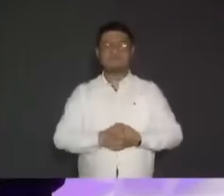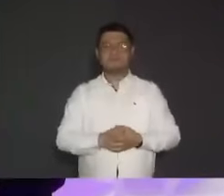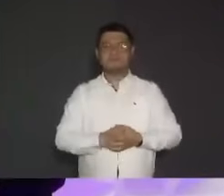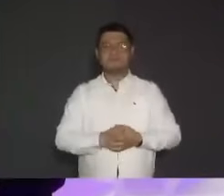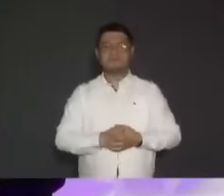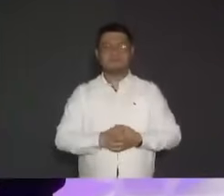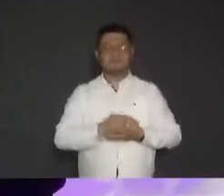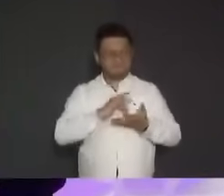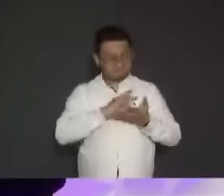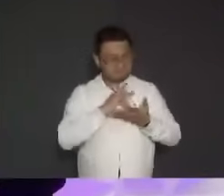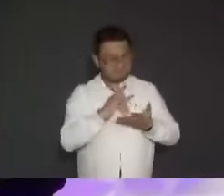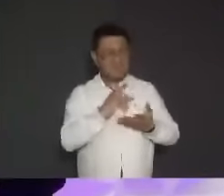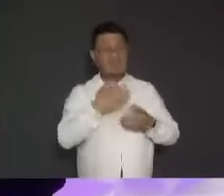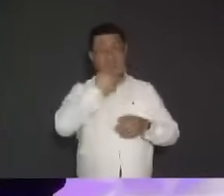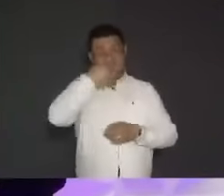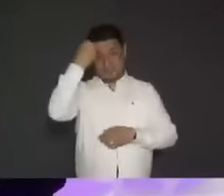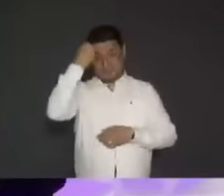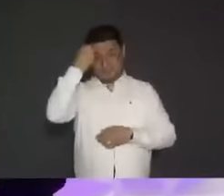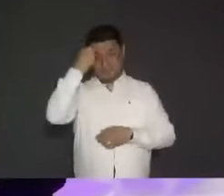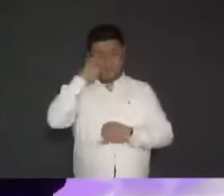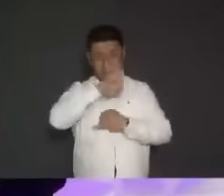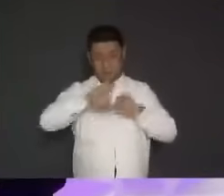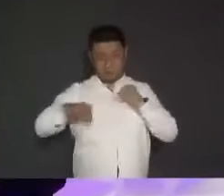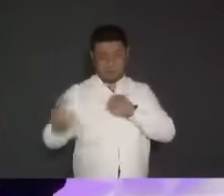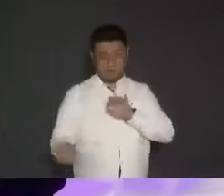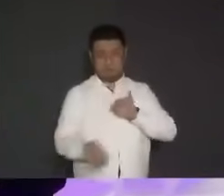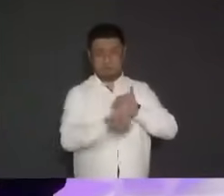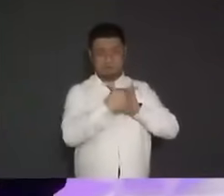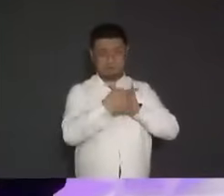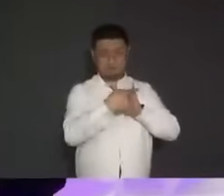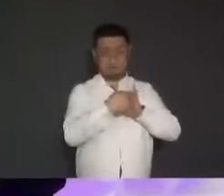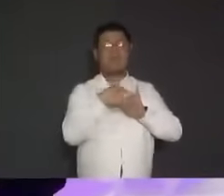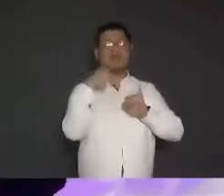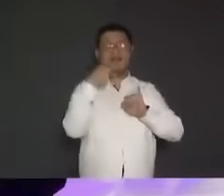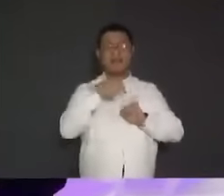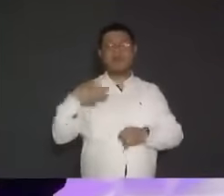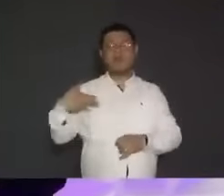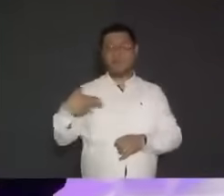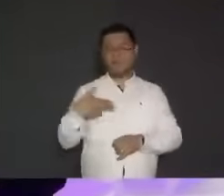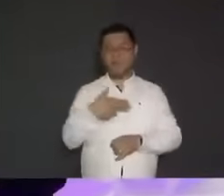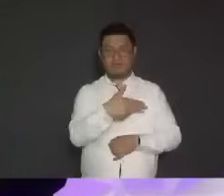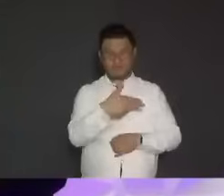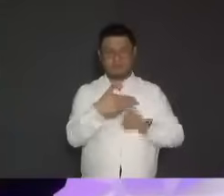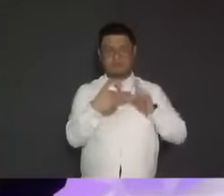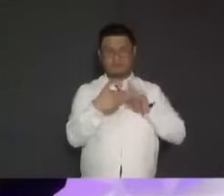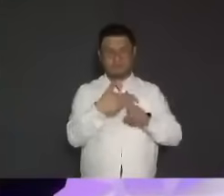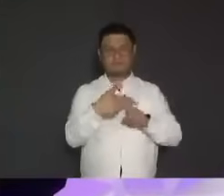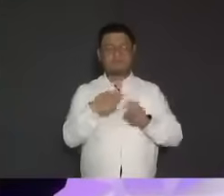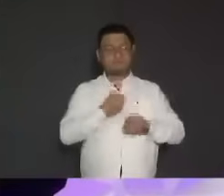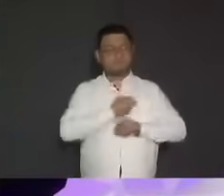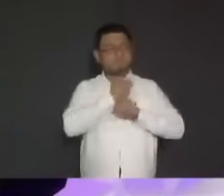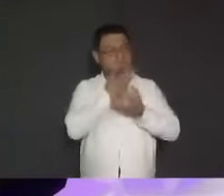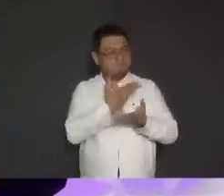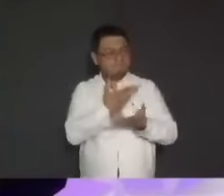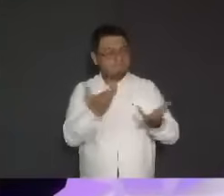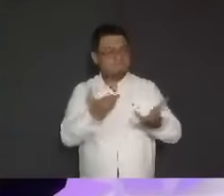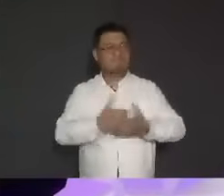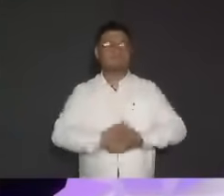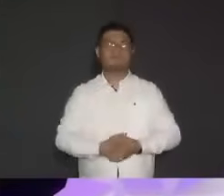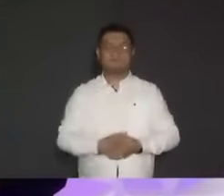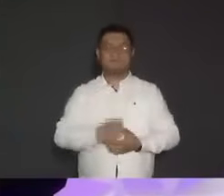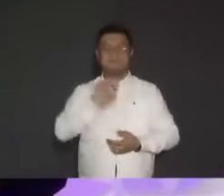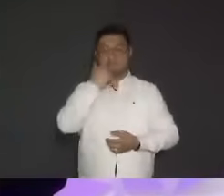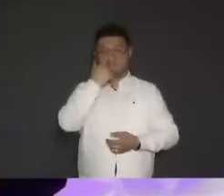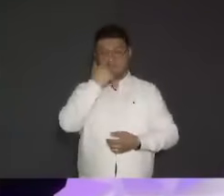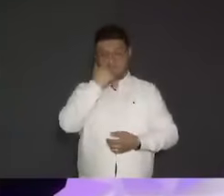Muchísimas gracias, candidato. Ahora es el turno de escuchar al candidato de la coalición Sigamos Haciendo Historia en Yucatán, el candidato Joaquín Jesús Díaz